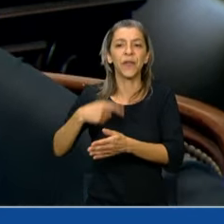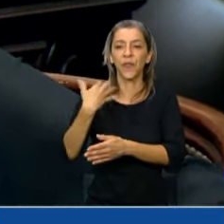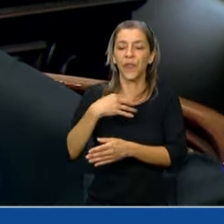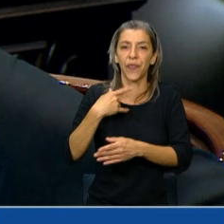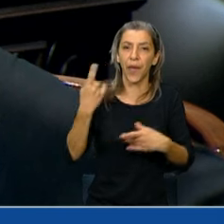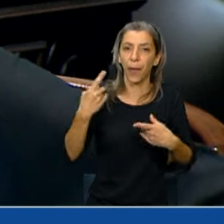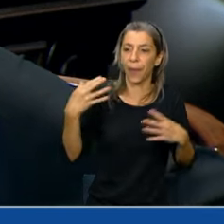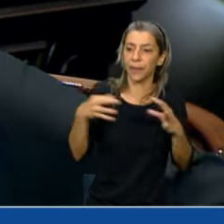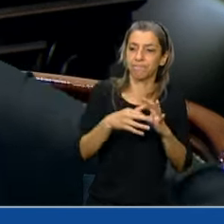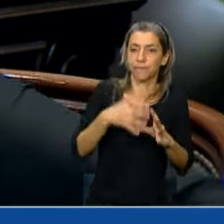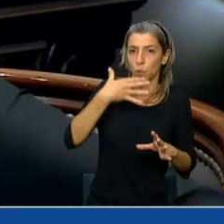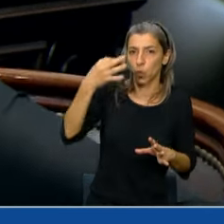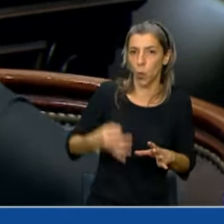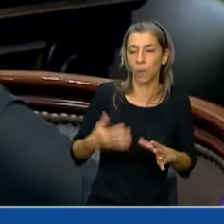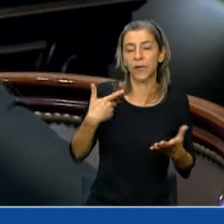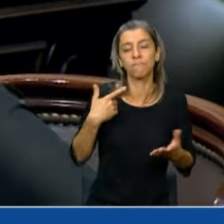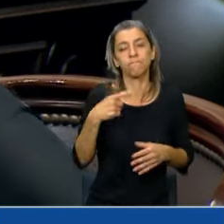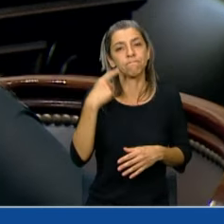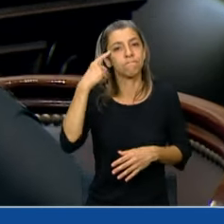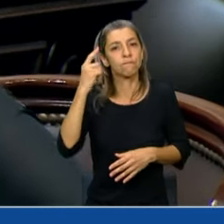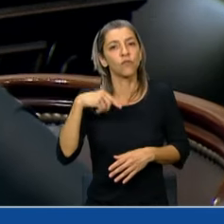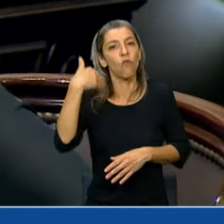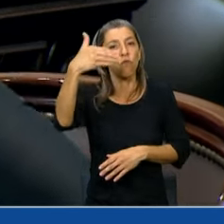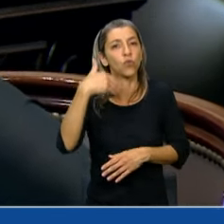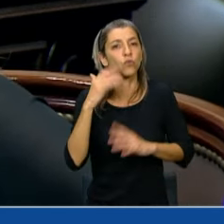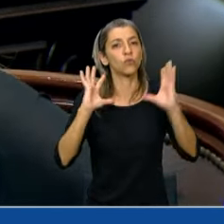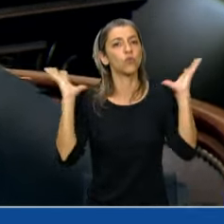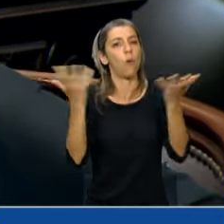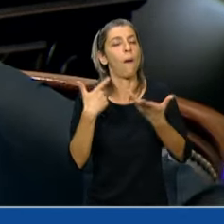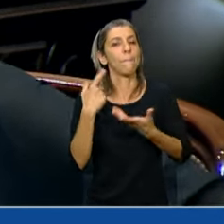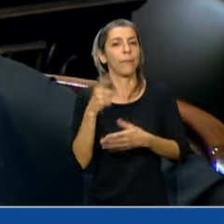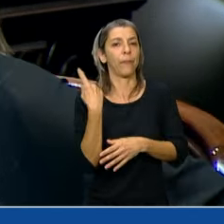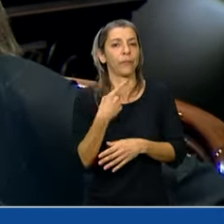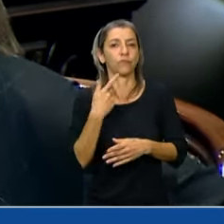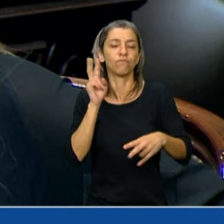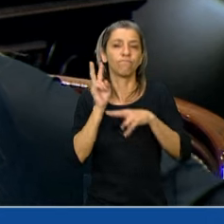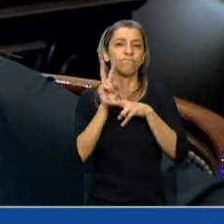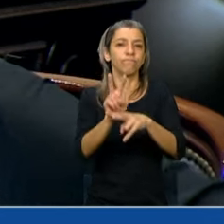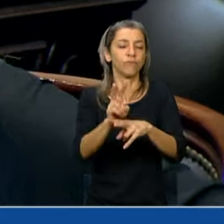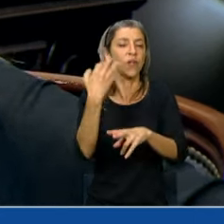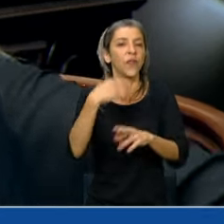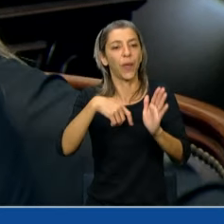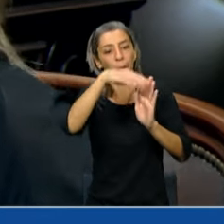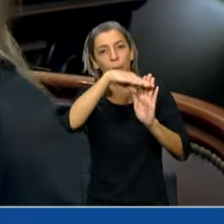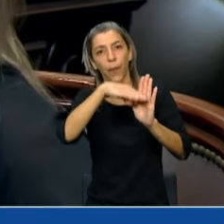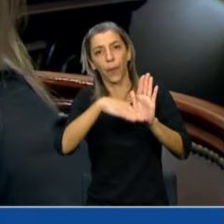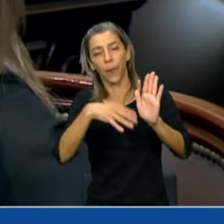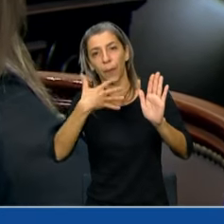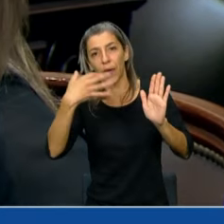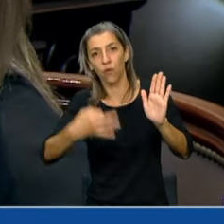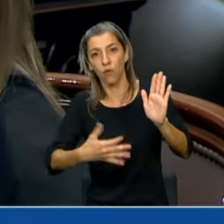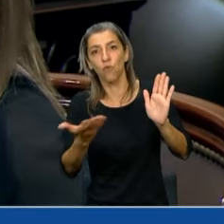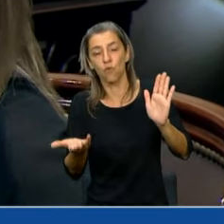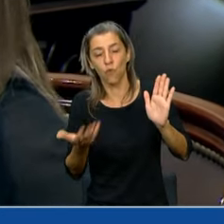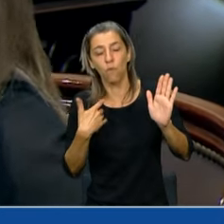tengamos una evaluación de impacto ambiental o un ordenamiento territorial que visualice si efectivamente frente a